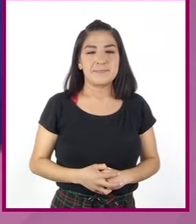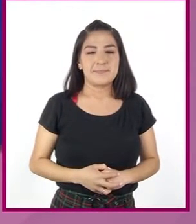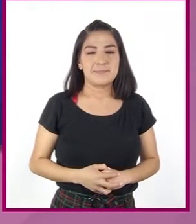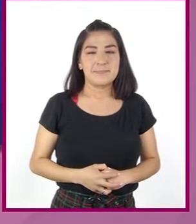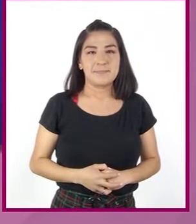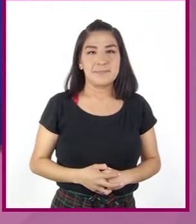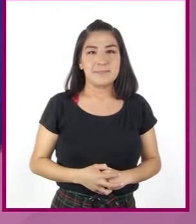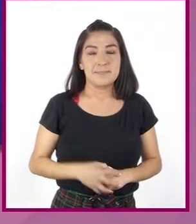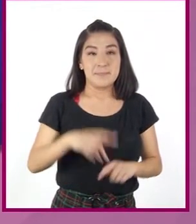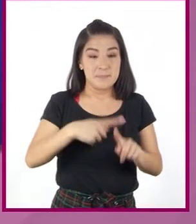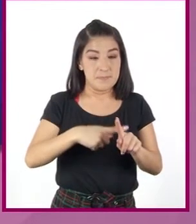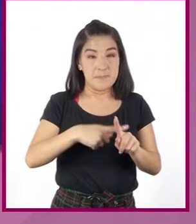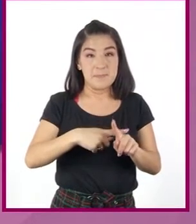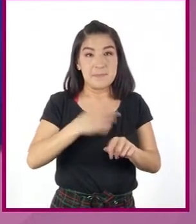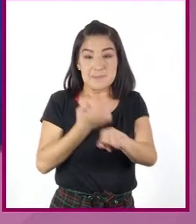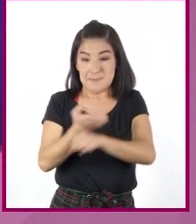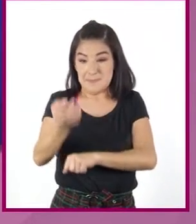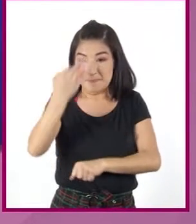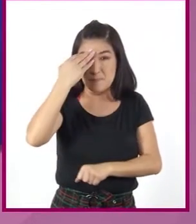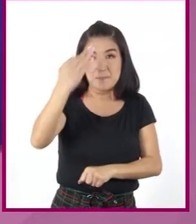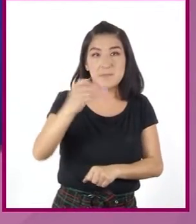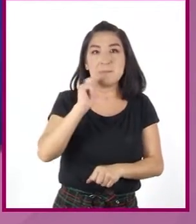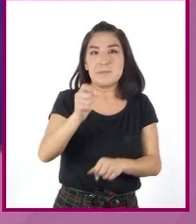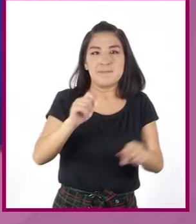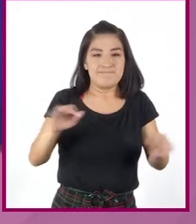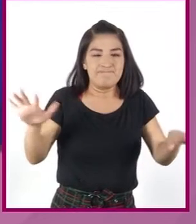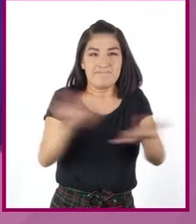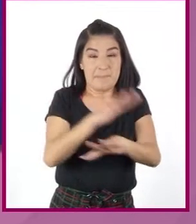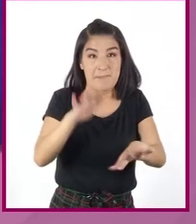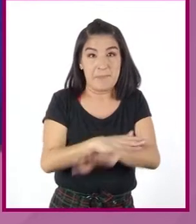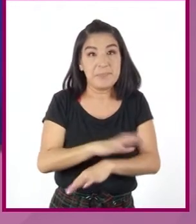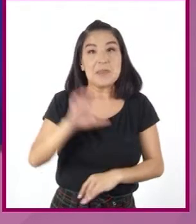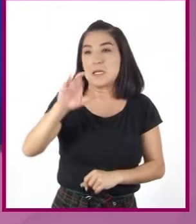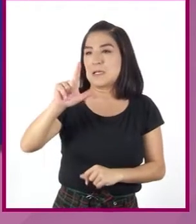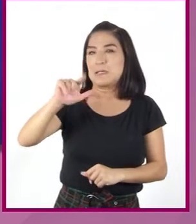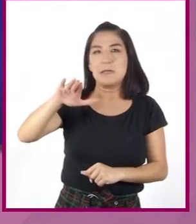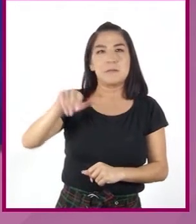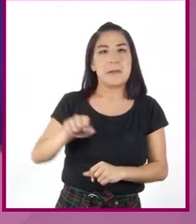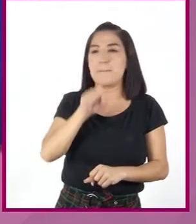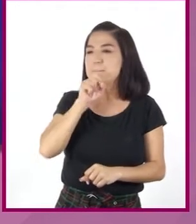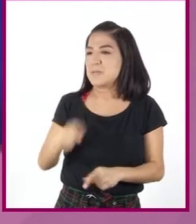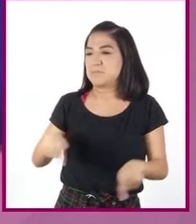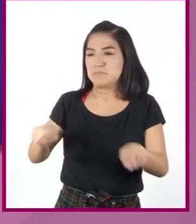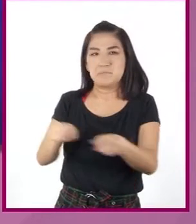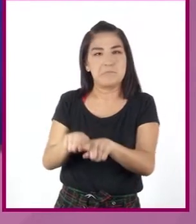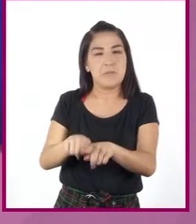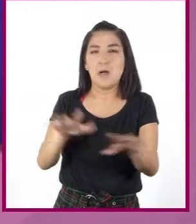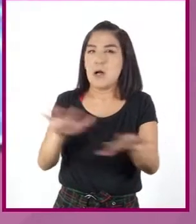El estado del tiempo varía con frecuencia, en cambio el clima se mantiene constante.